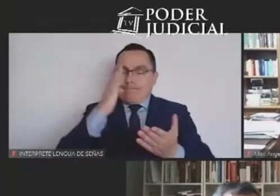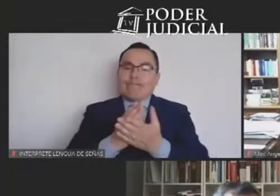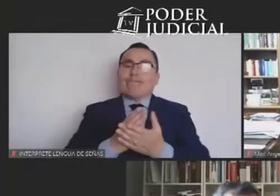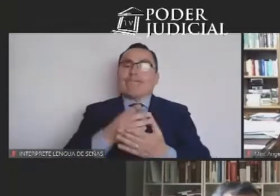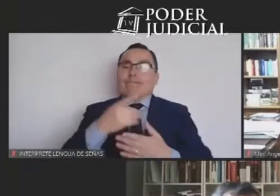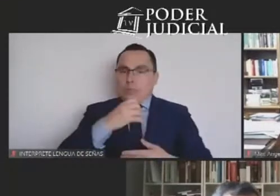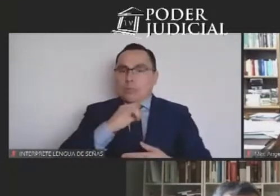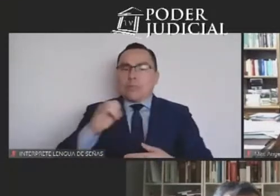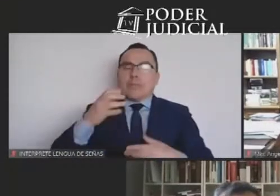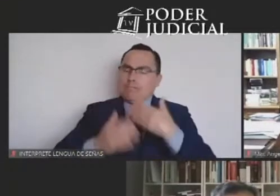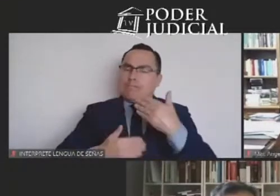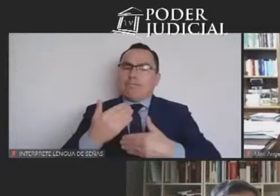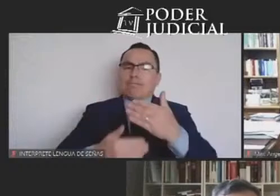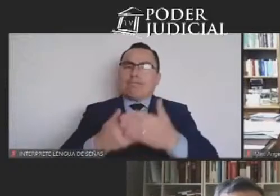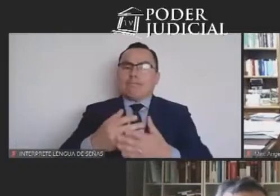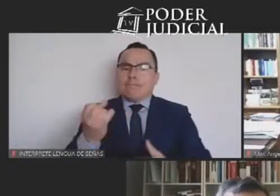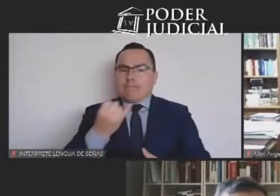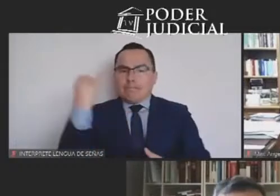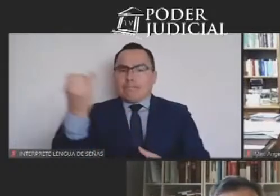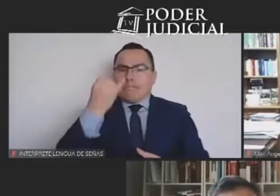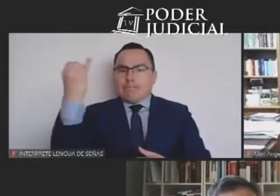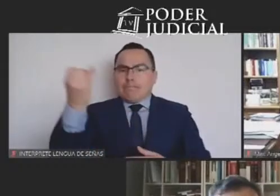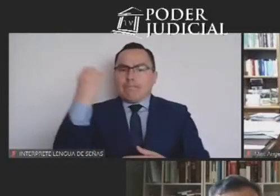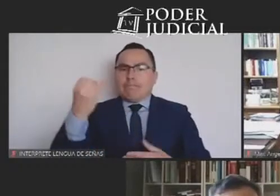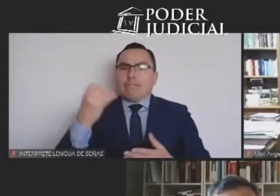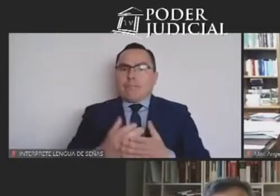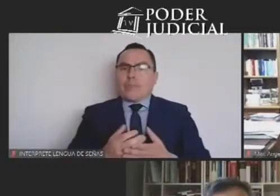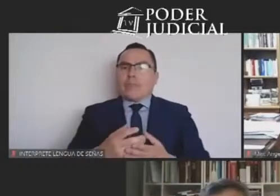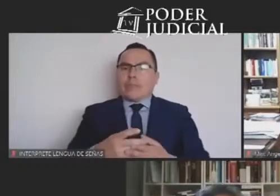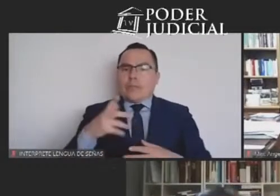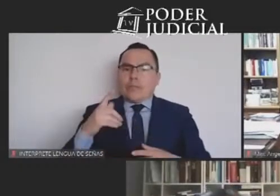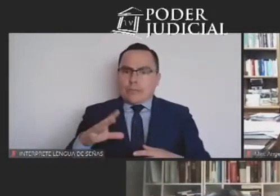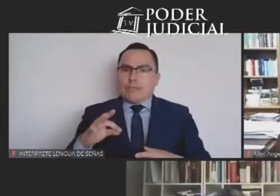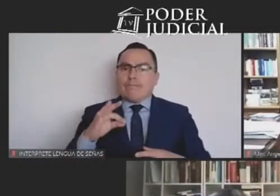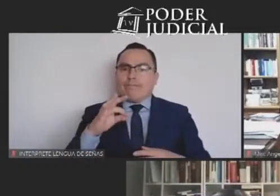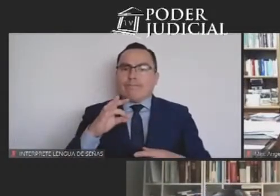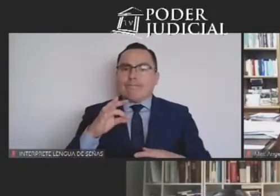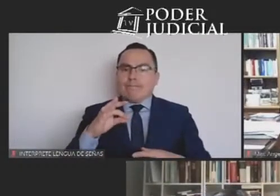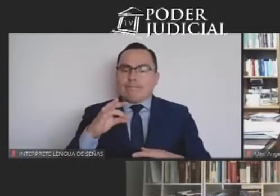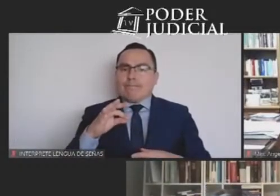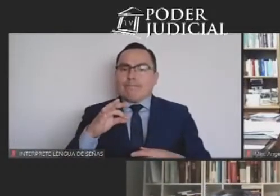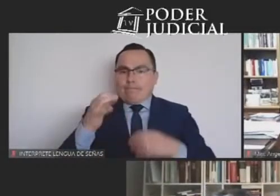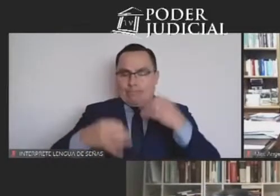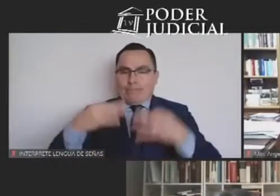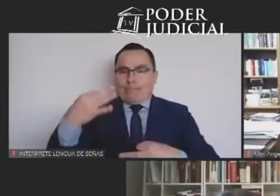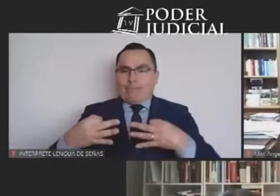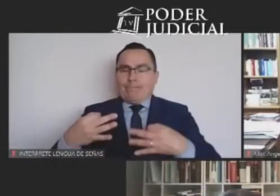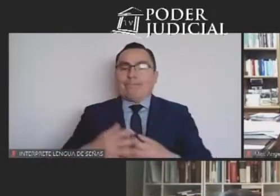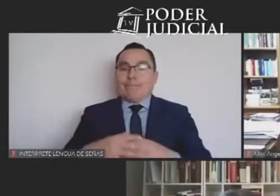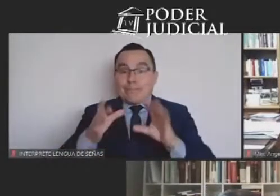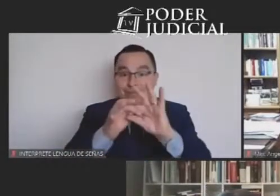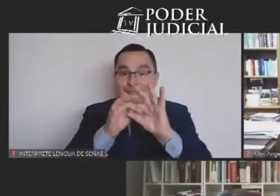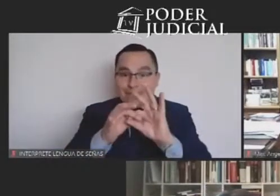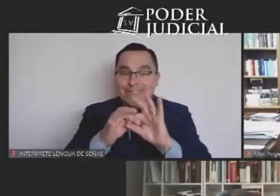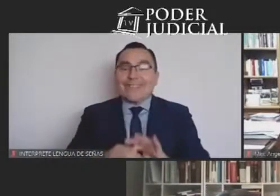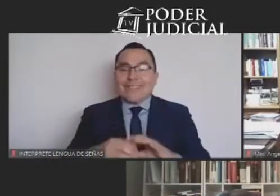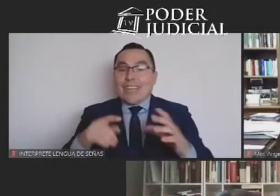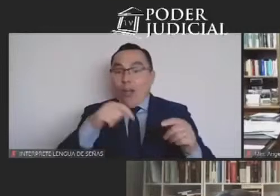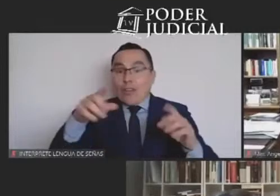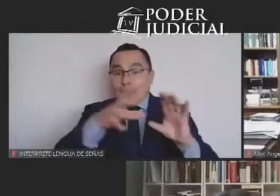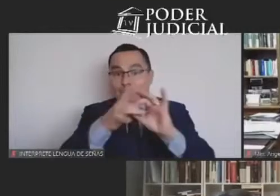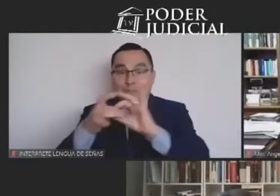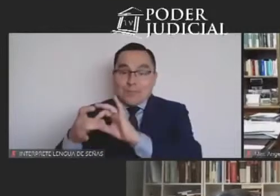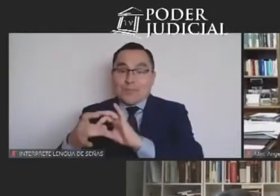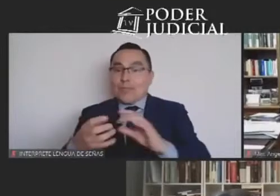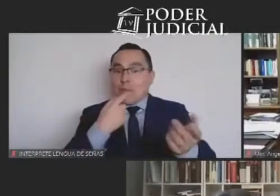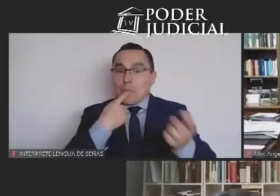definitiva, la independencia de los magistrados. Gracias. Iniciamos entonces el